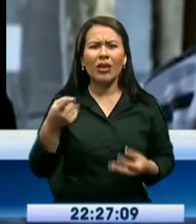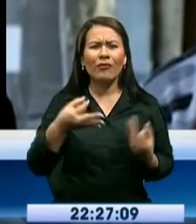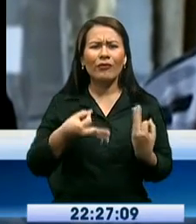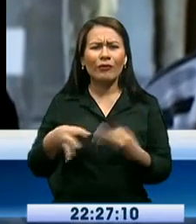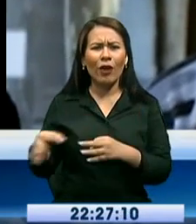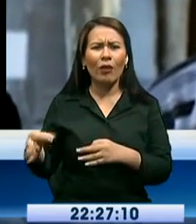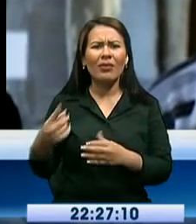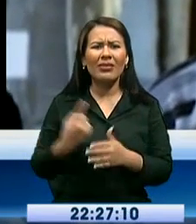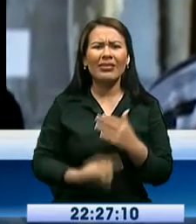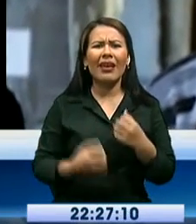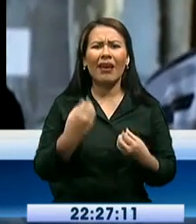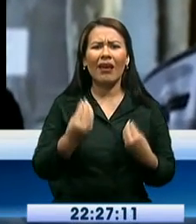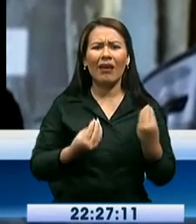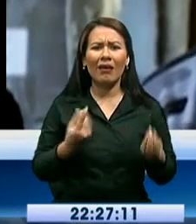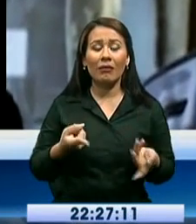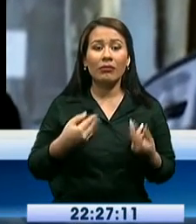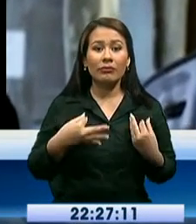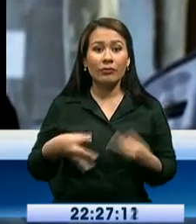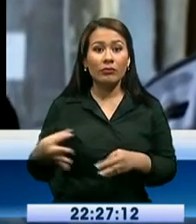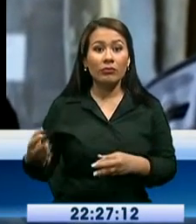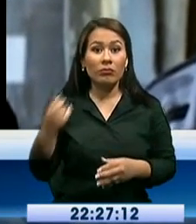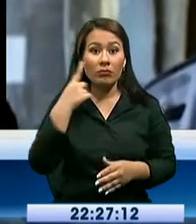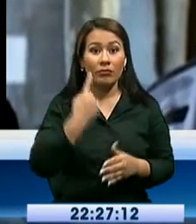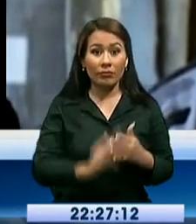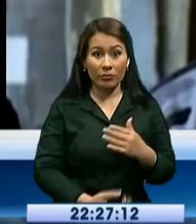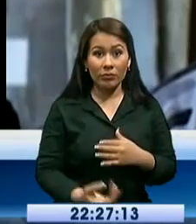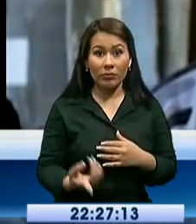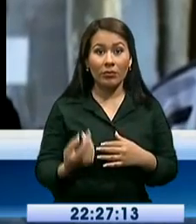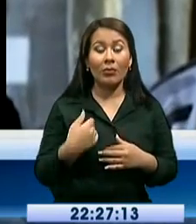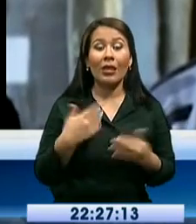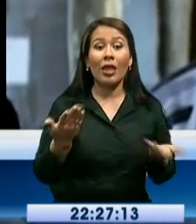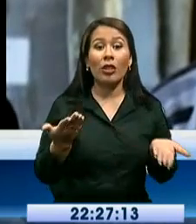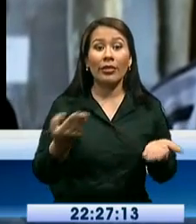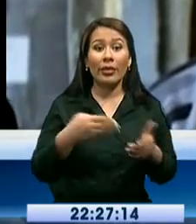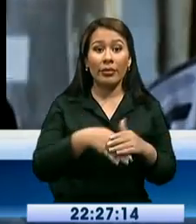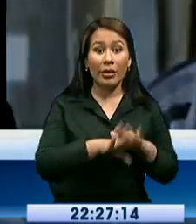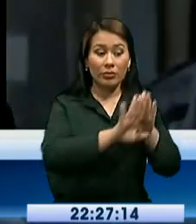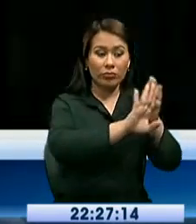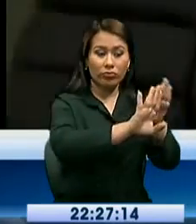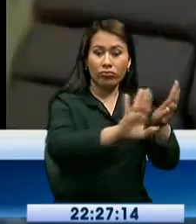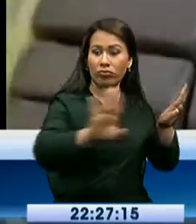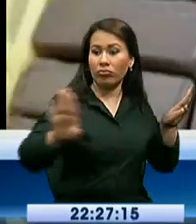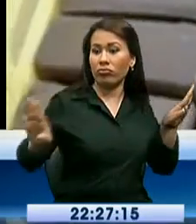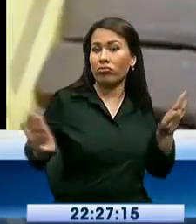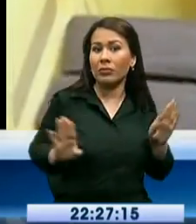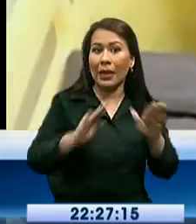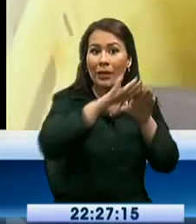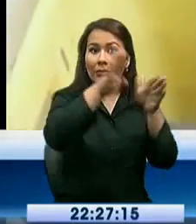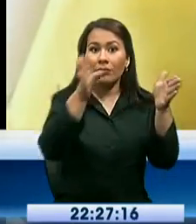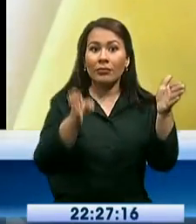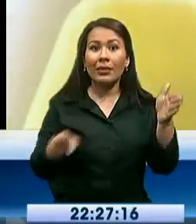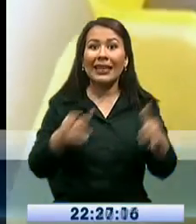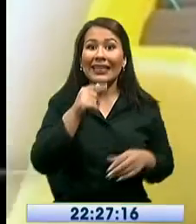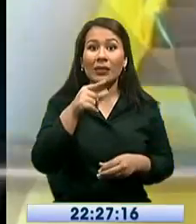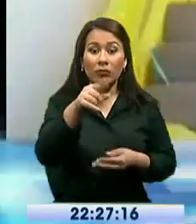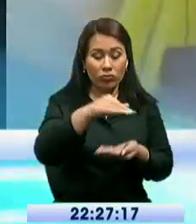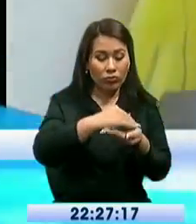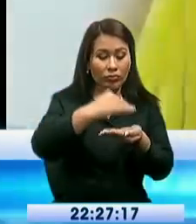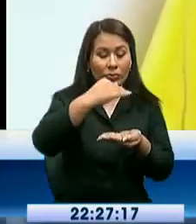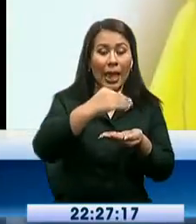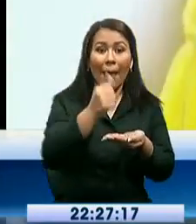tienen sistemas hidráulicos en el compartimento de este furgón. El peso del polvo blanco alcanzó